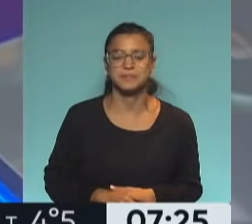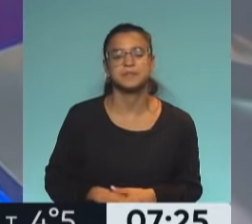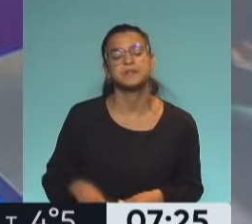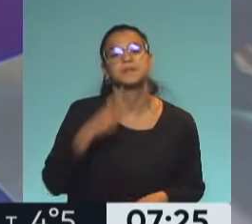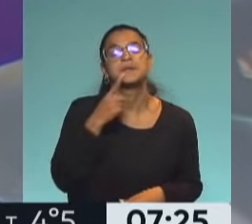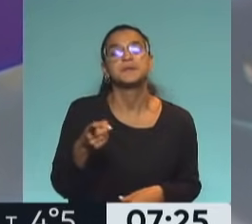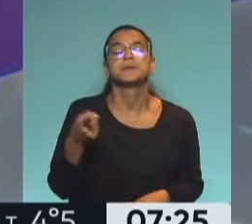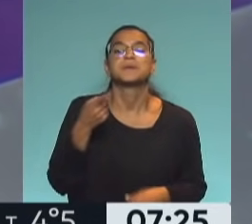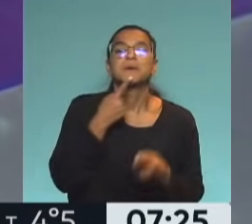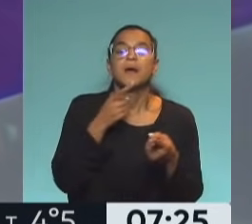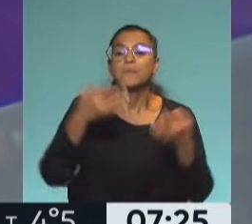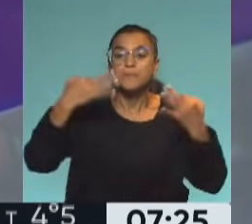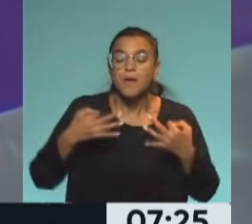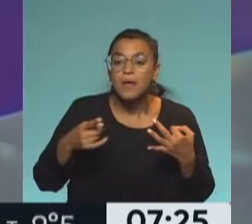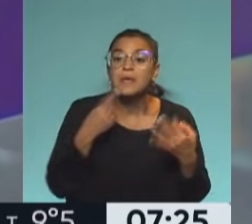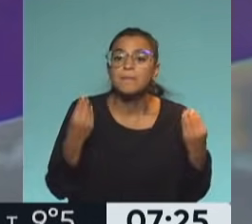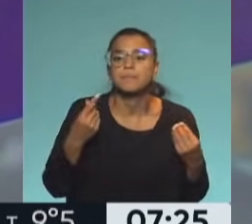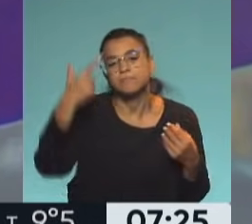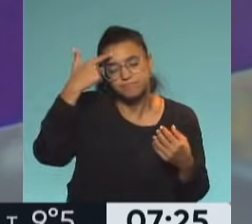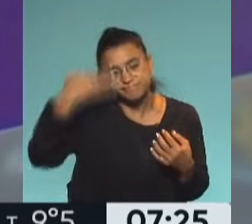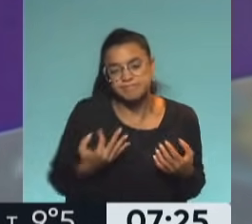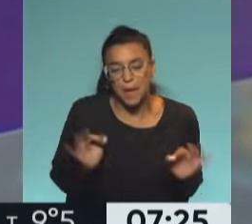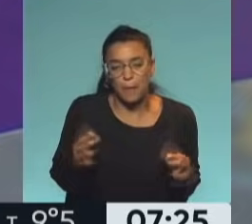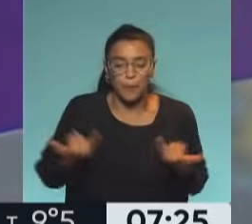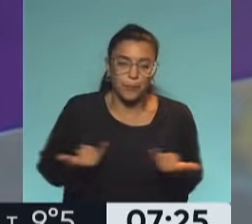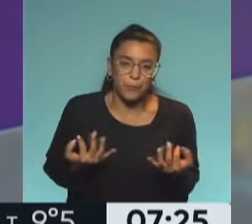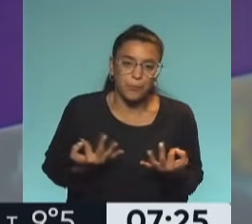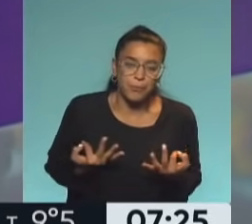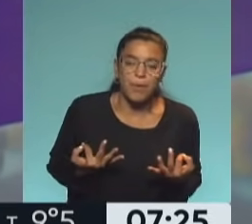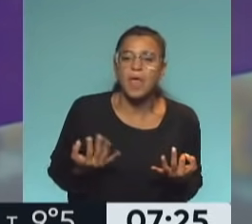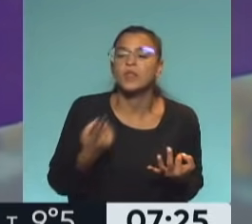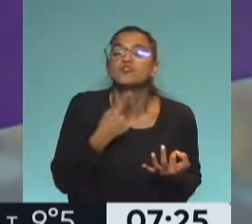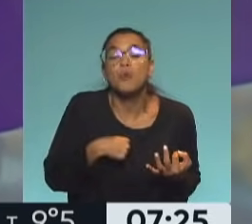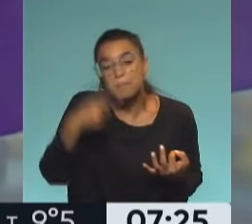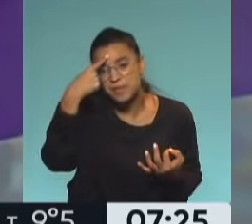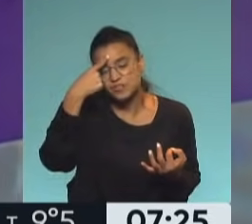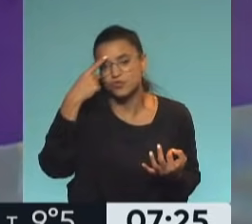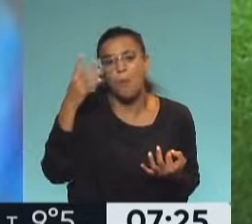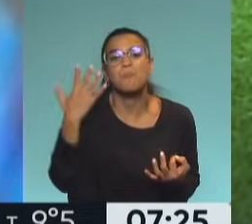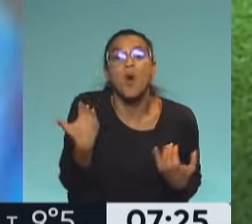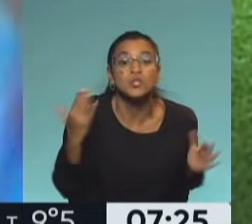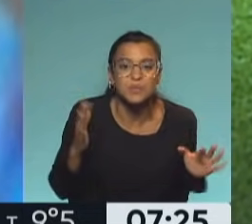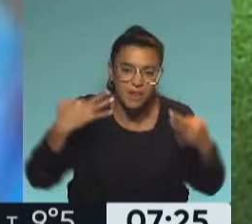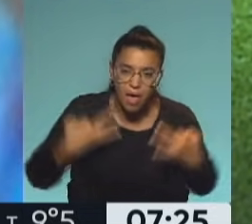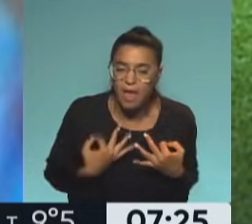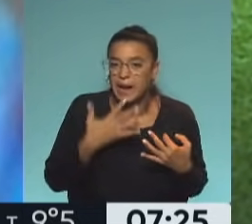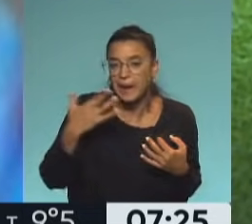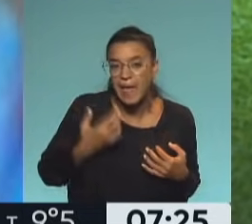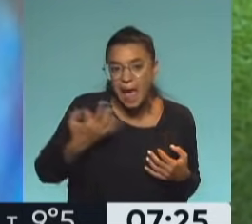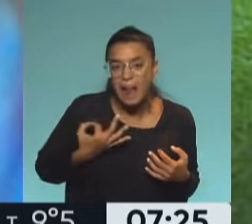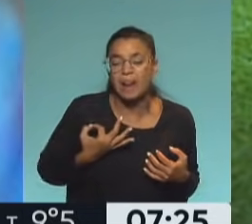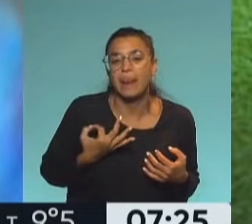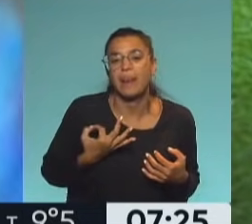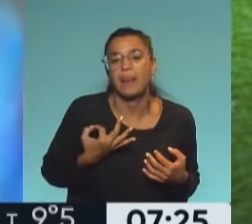Bueno, Gallego, primó la cordura, ¿no? El sentido común. Yo creo que no había ninguna chance concreta, real, más allá